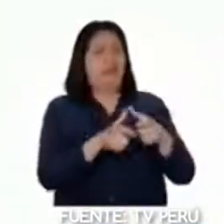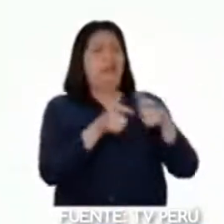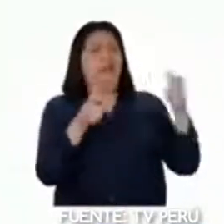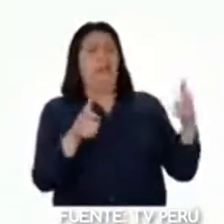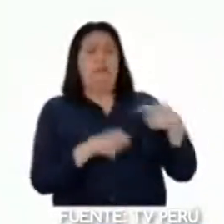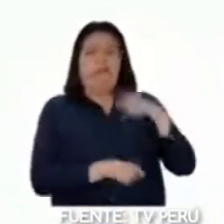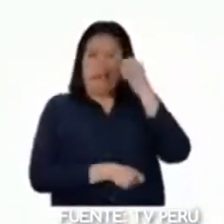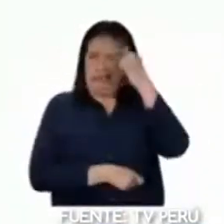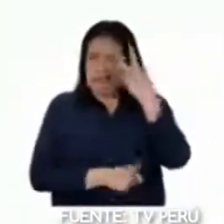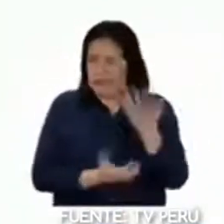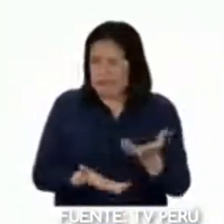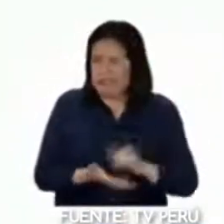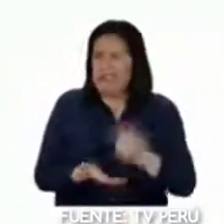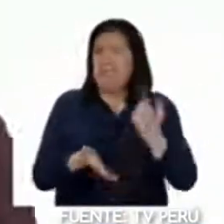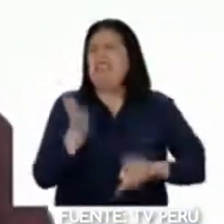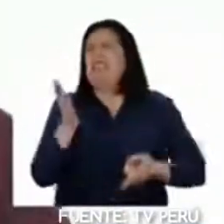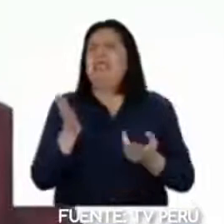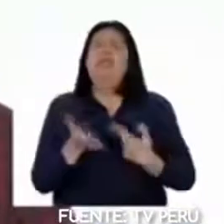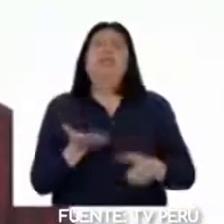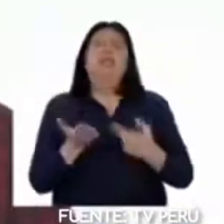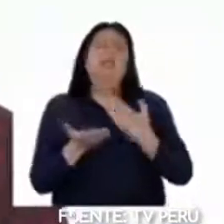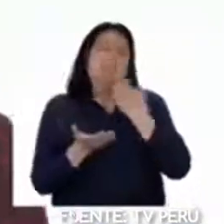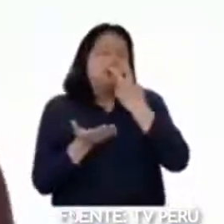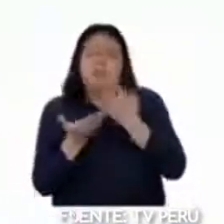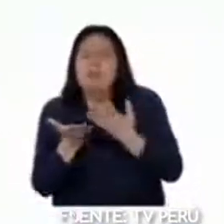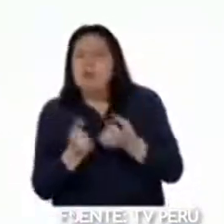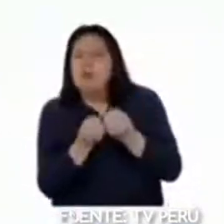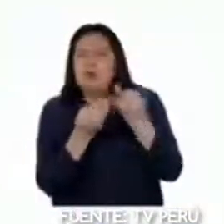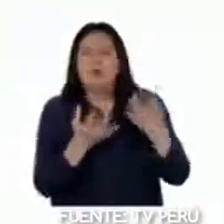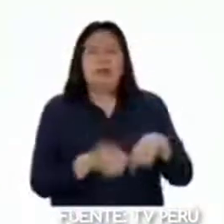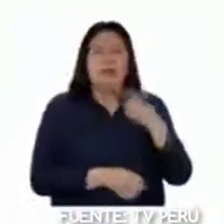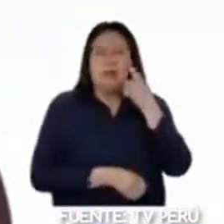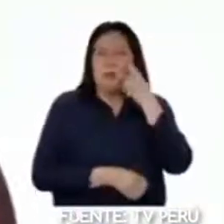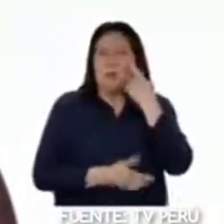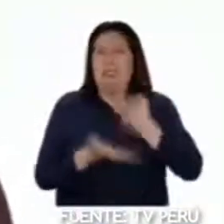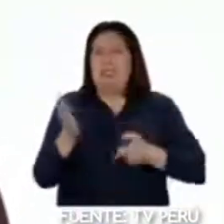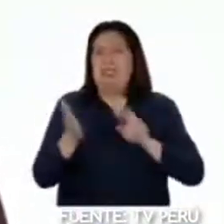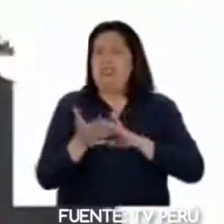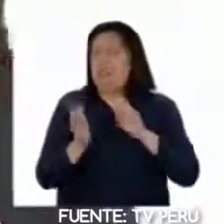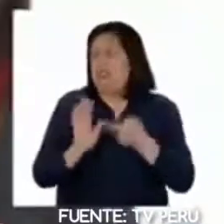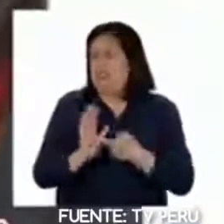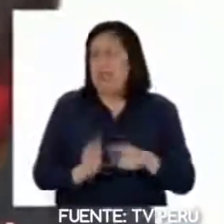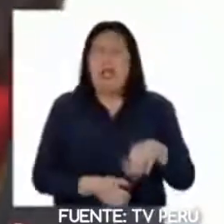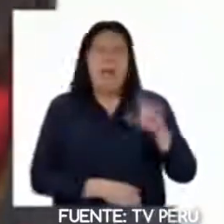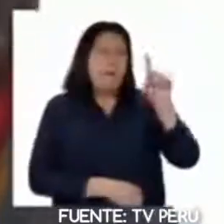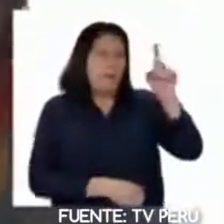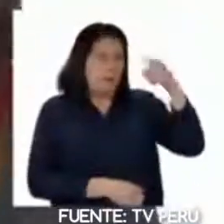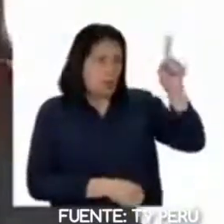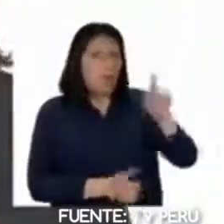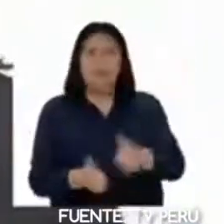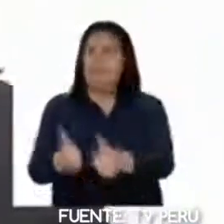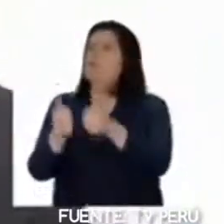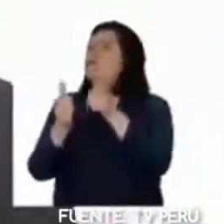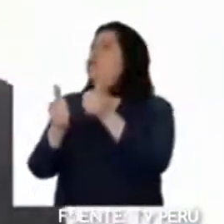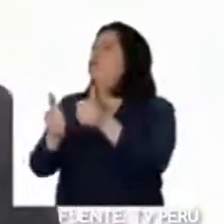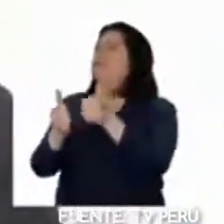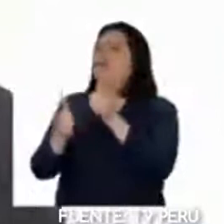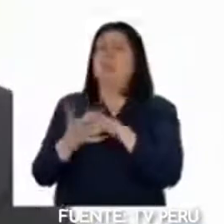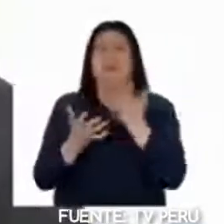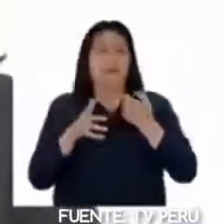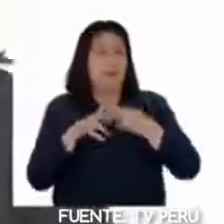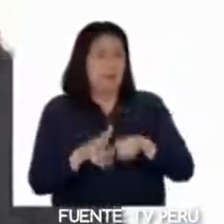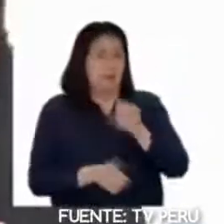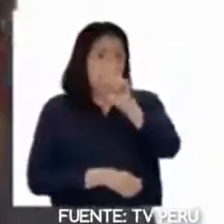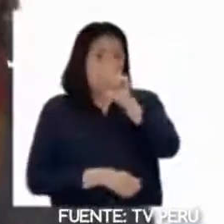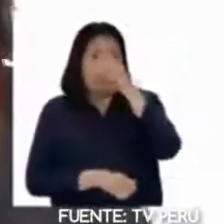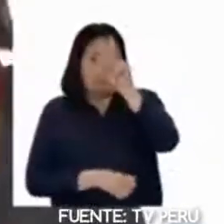Pero para comprender mejor qué representa, ¿qué te parece si empezamos por conocer qué es un millón? Me parece excelente. Si